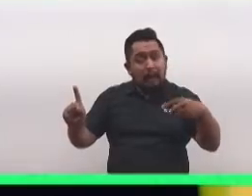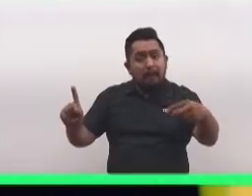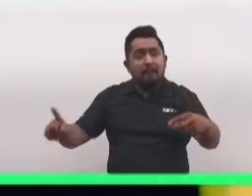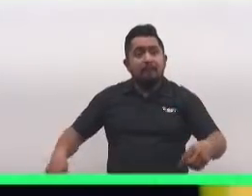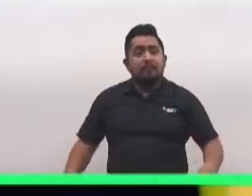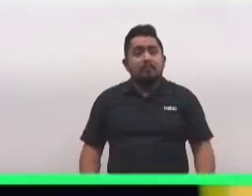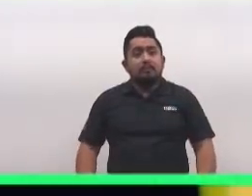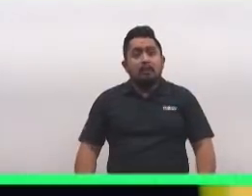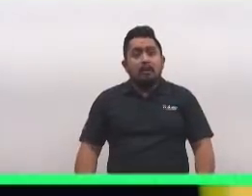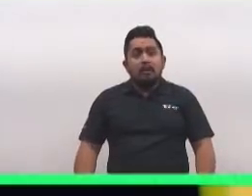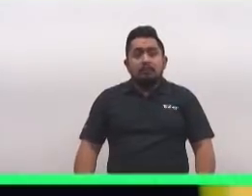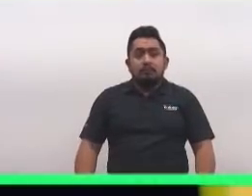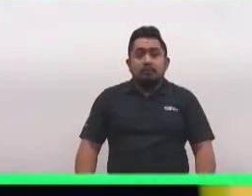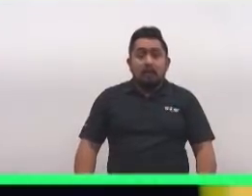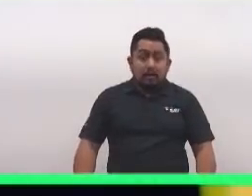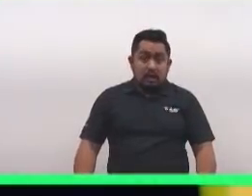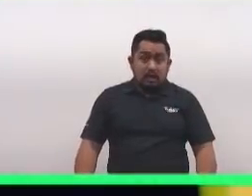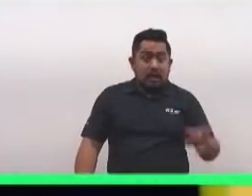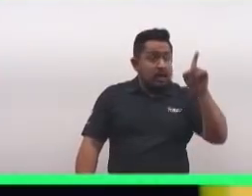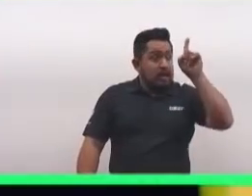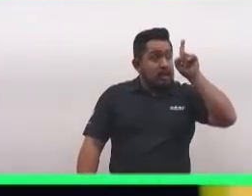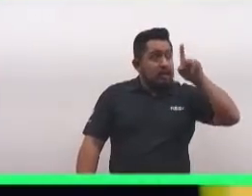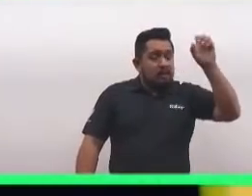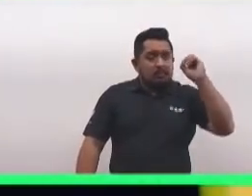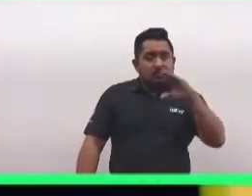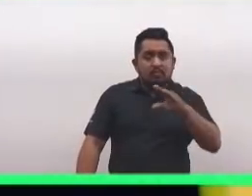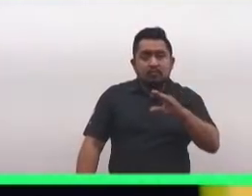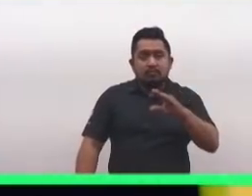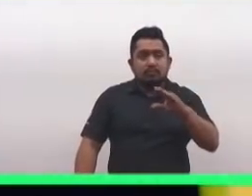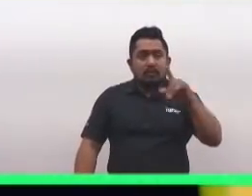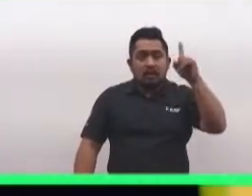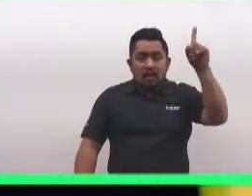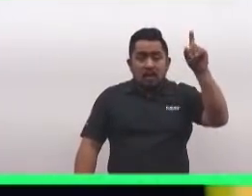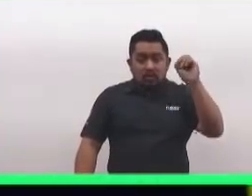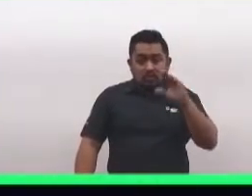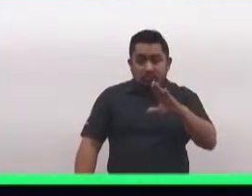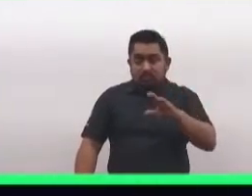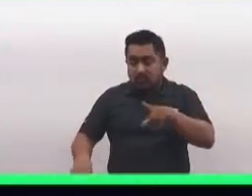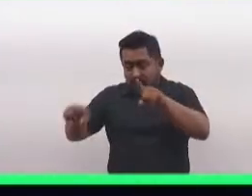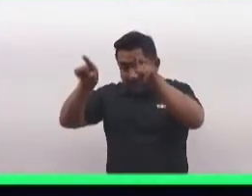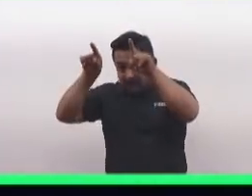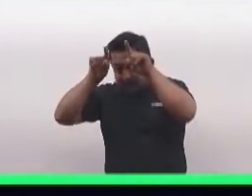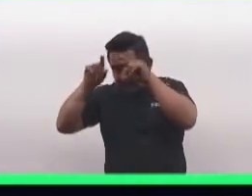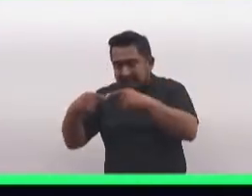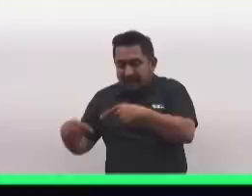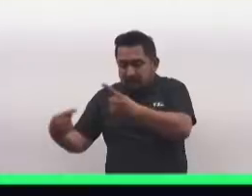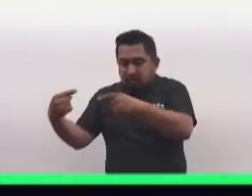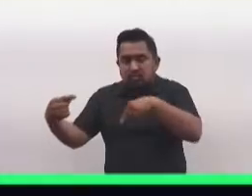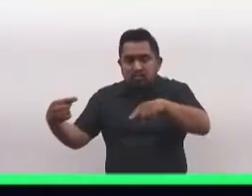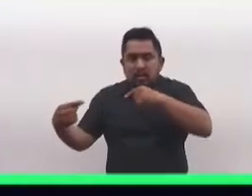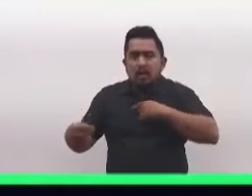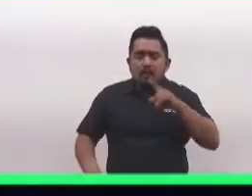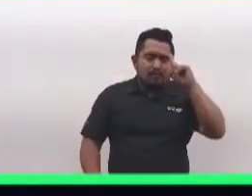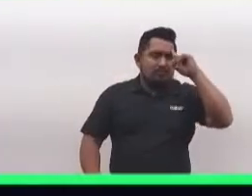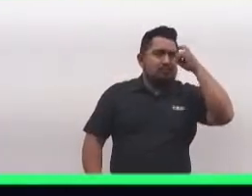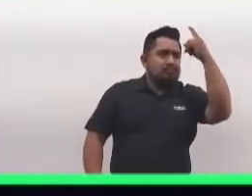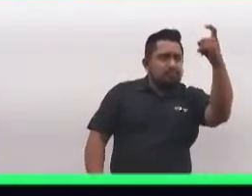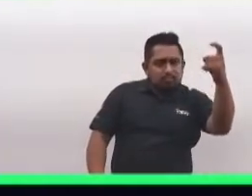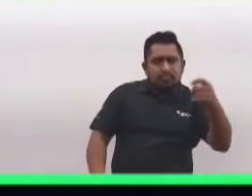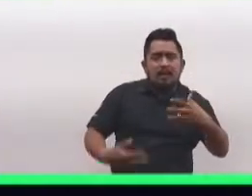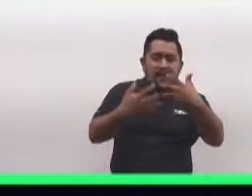pero dios dice que el amigo el enemigo de tu prosperidad de tu bendición de tu abundancia de tus proyectos dentro